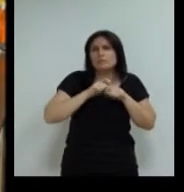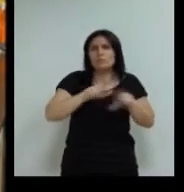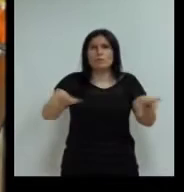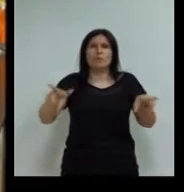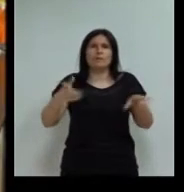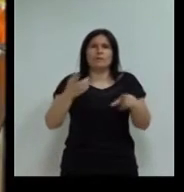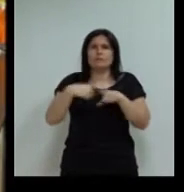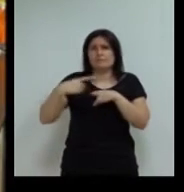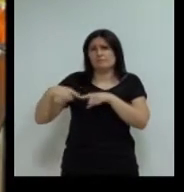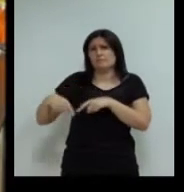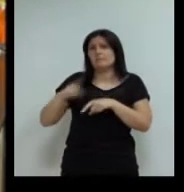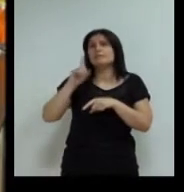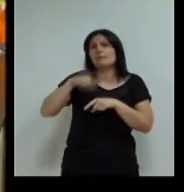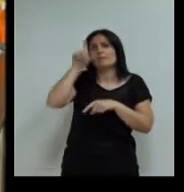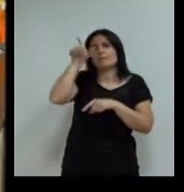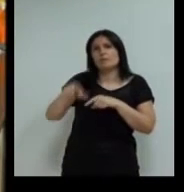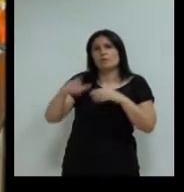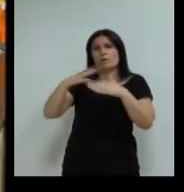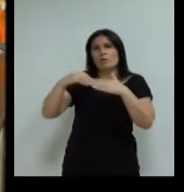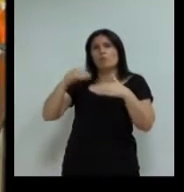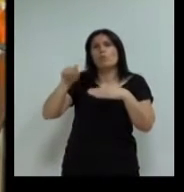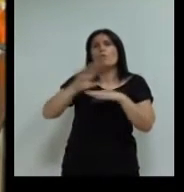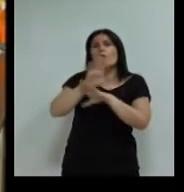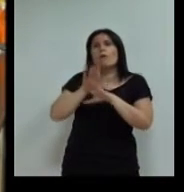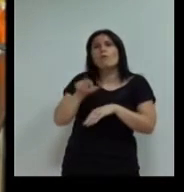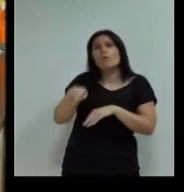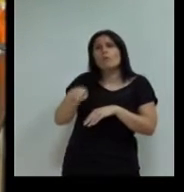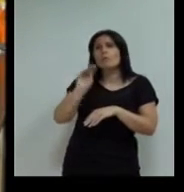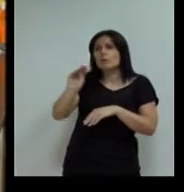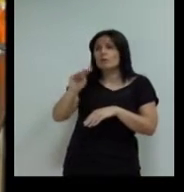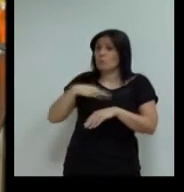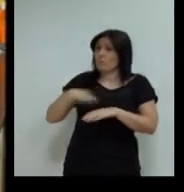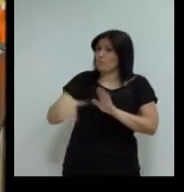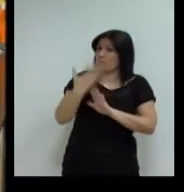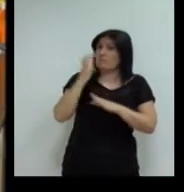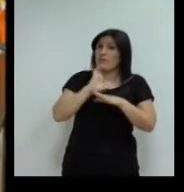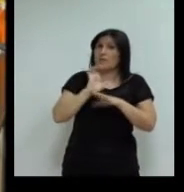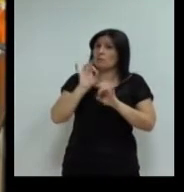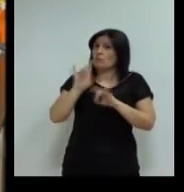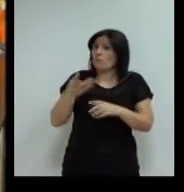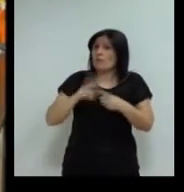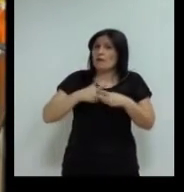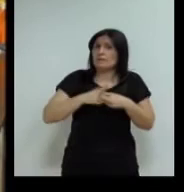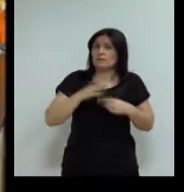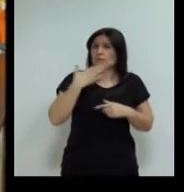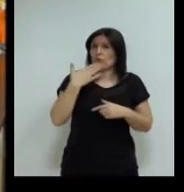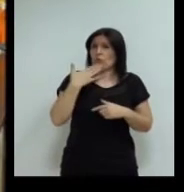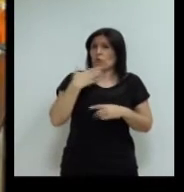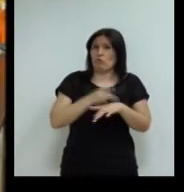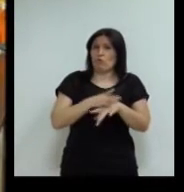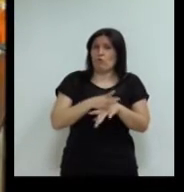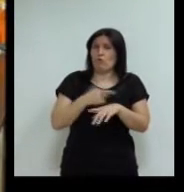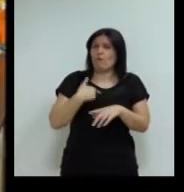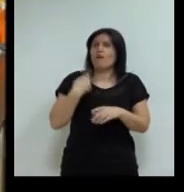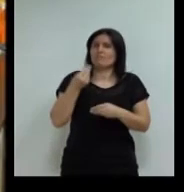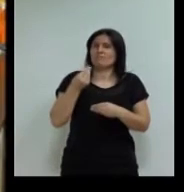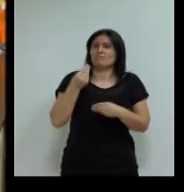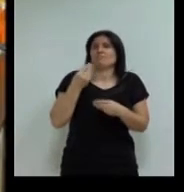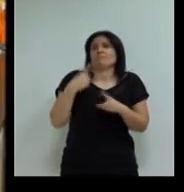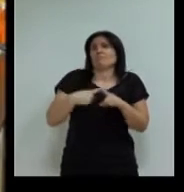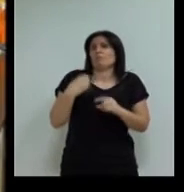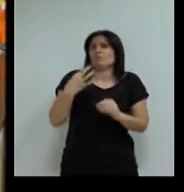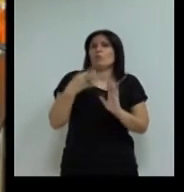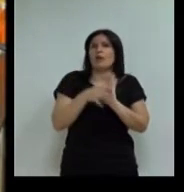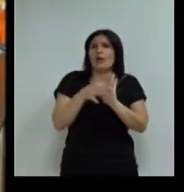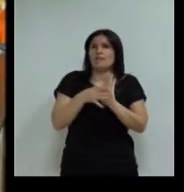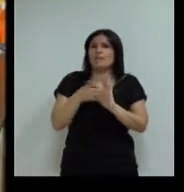y dirigirnos al usuario final para decirle: mire, usted puede disfrutar del cine como una herramienta de ocio, y un ocio además de calidad, y nosotros vamos a